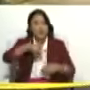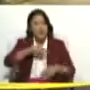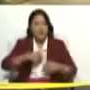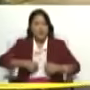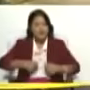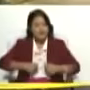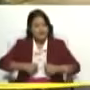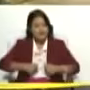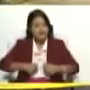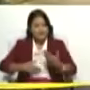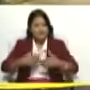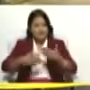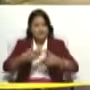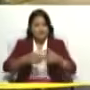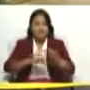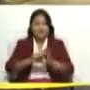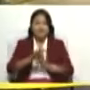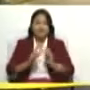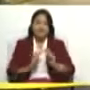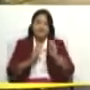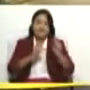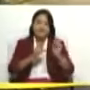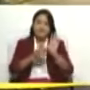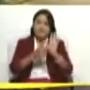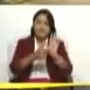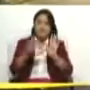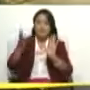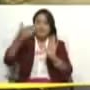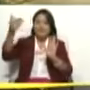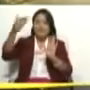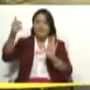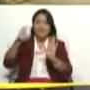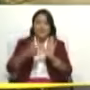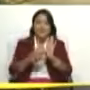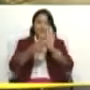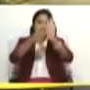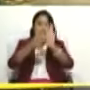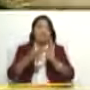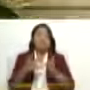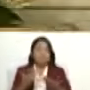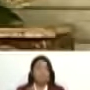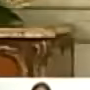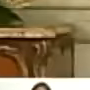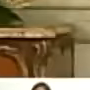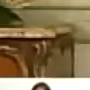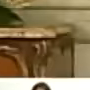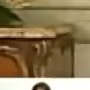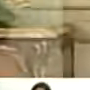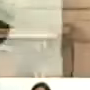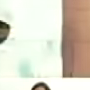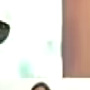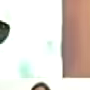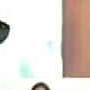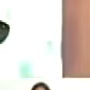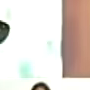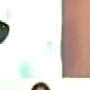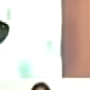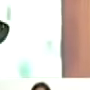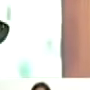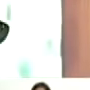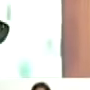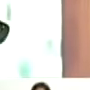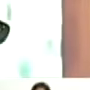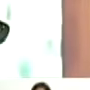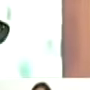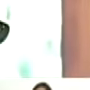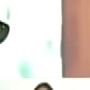para para seguir dejando nuestra bandera en lo más alto y que crean mervin en el trabajo también